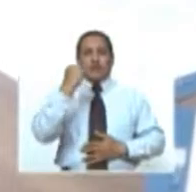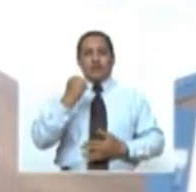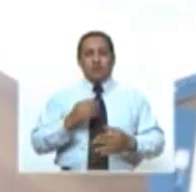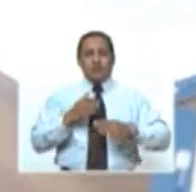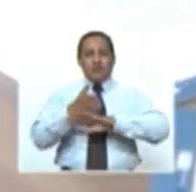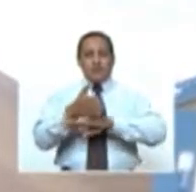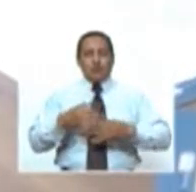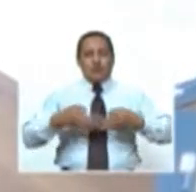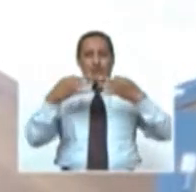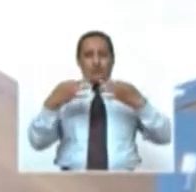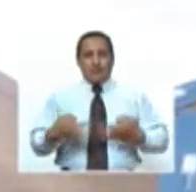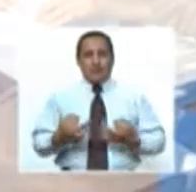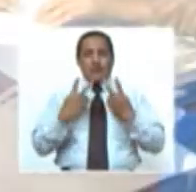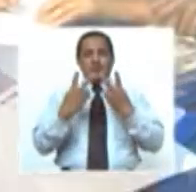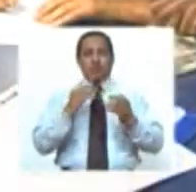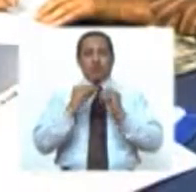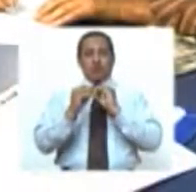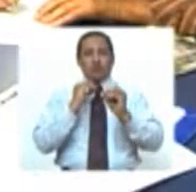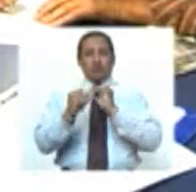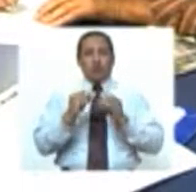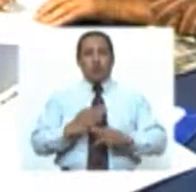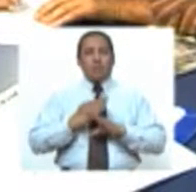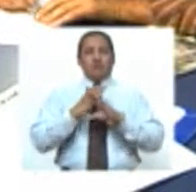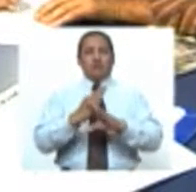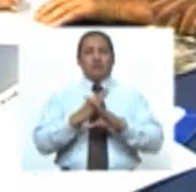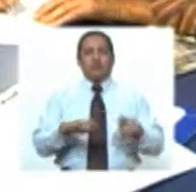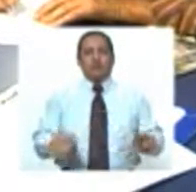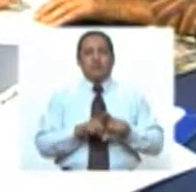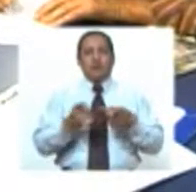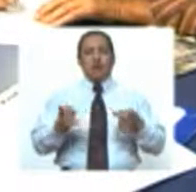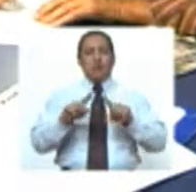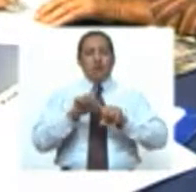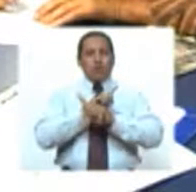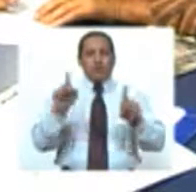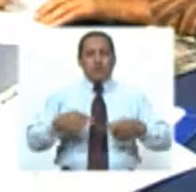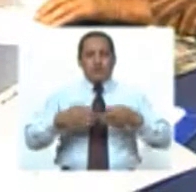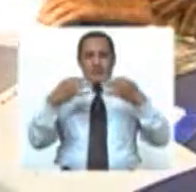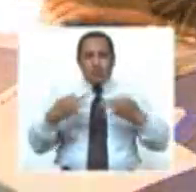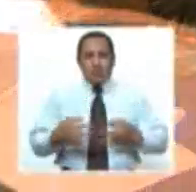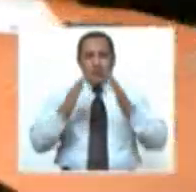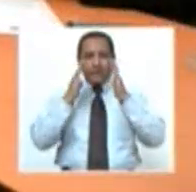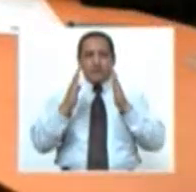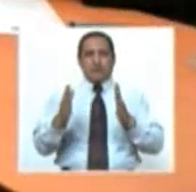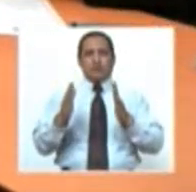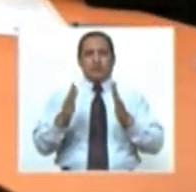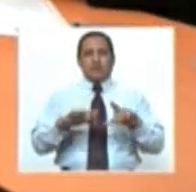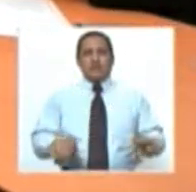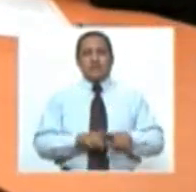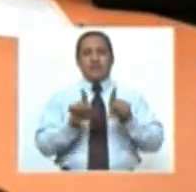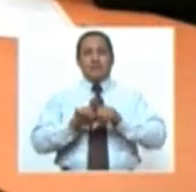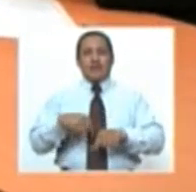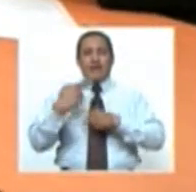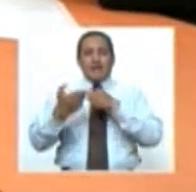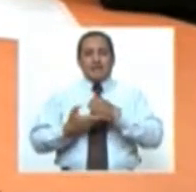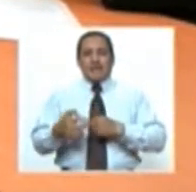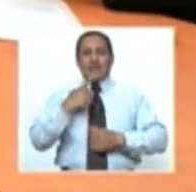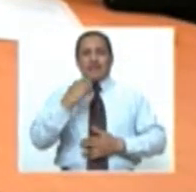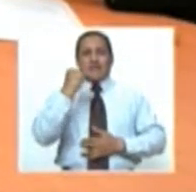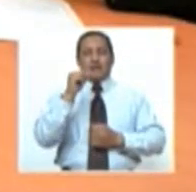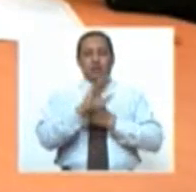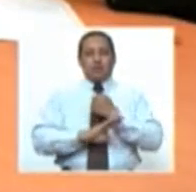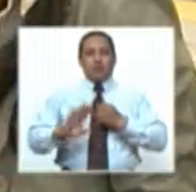de acceso, rectificación, cancelación y oposición cuando no han sido debidamente atendidos, y garantizar el